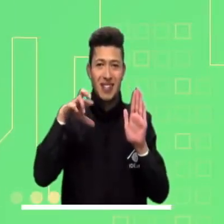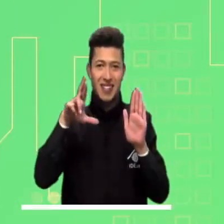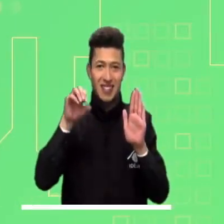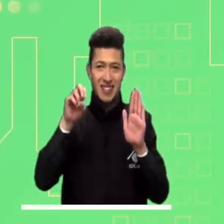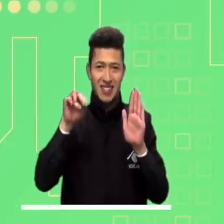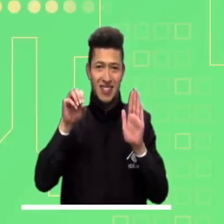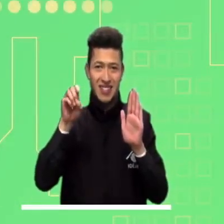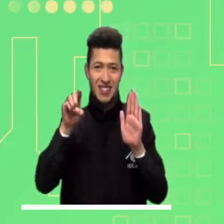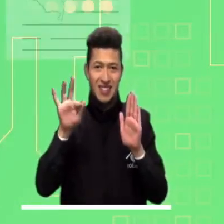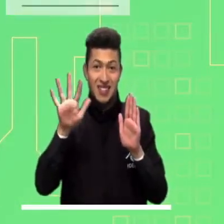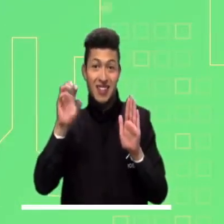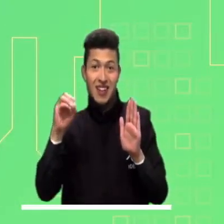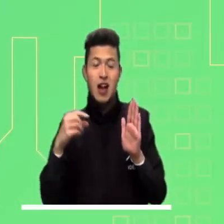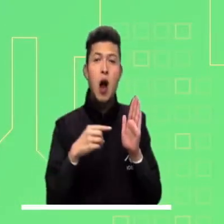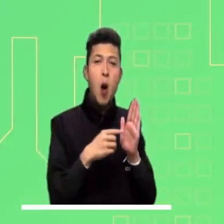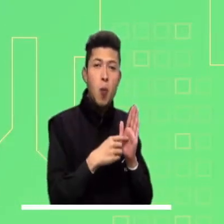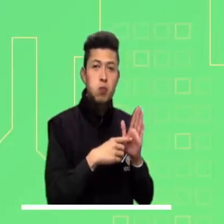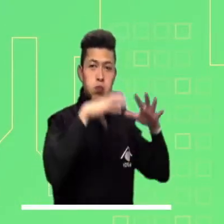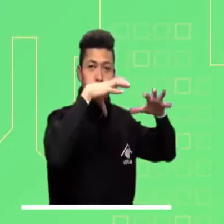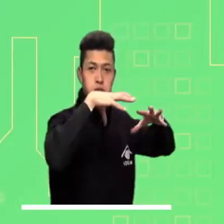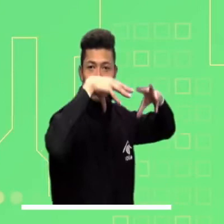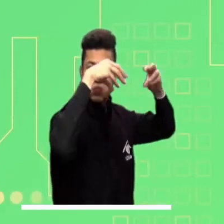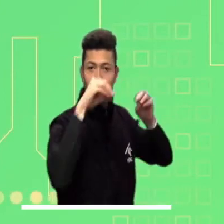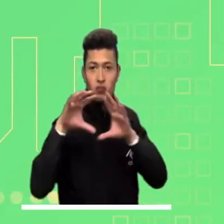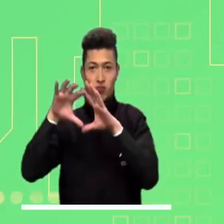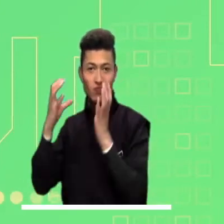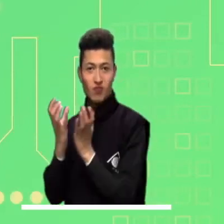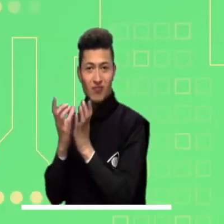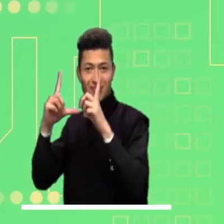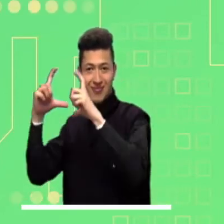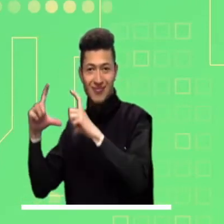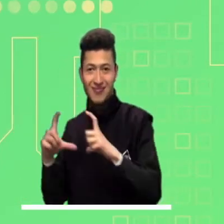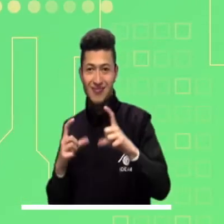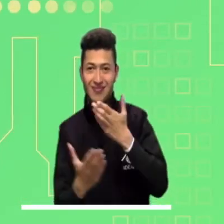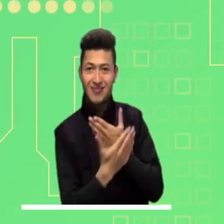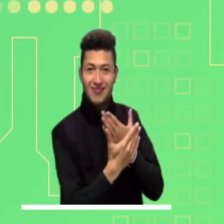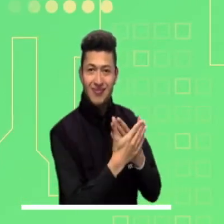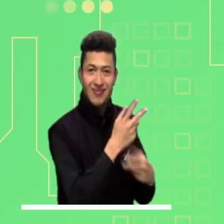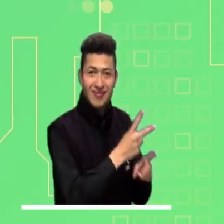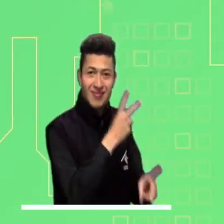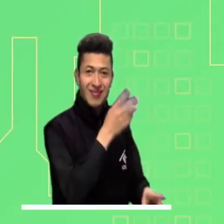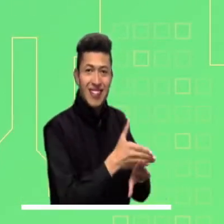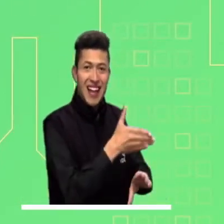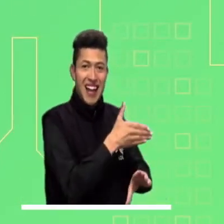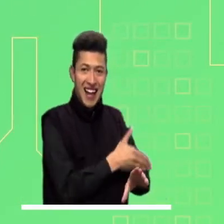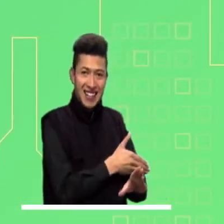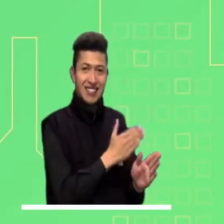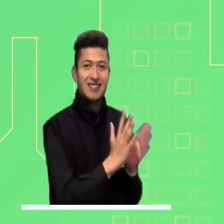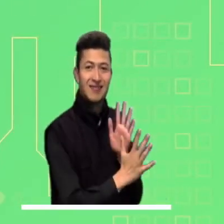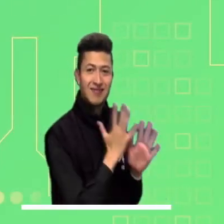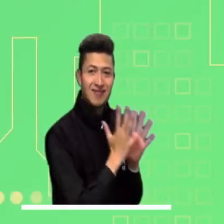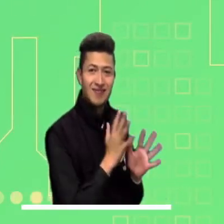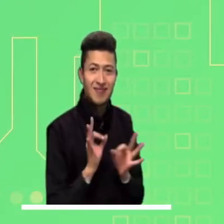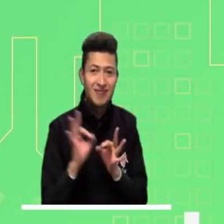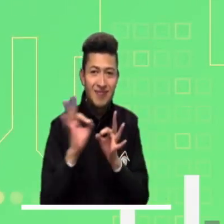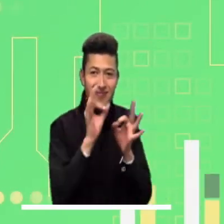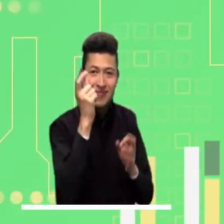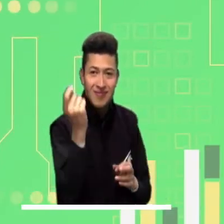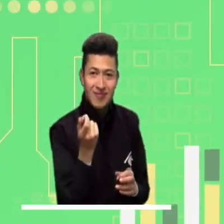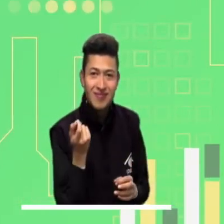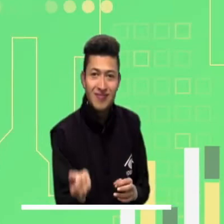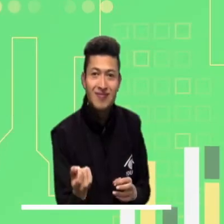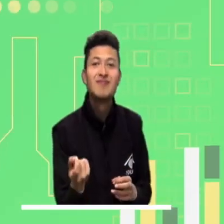Mi Pronóstico. Consulte los pronósticos del estado del tiempo, las imágenes satelitales y conozca las principales